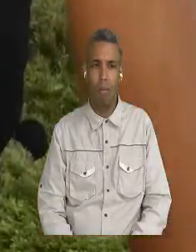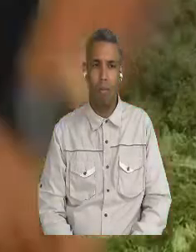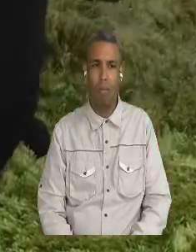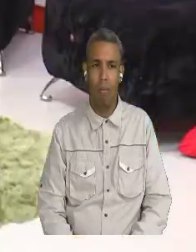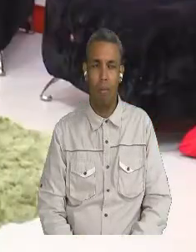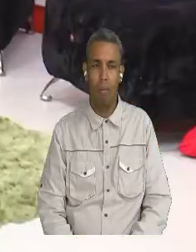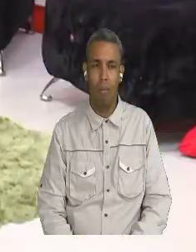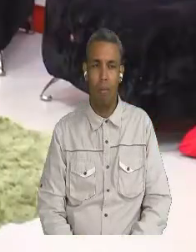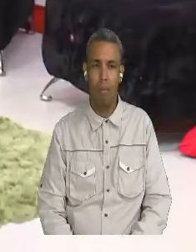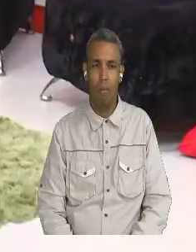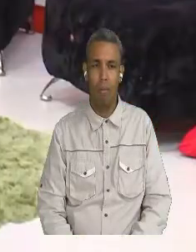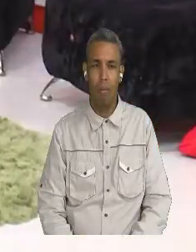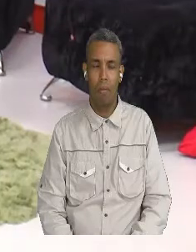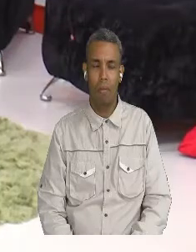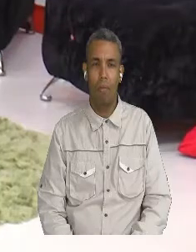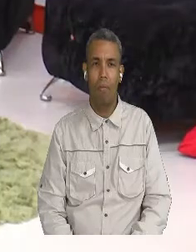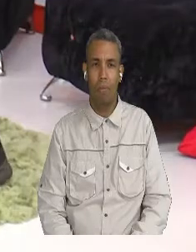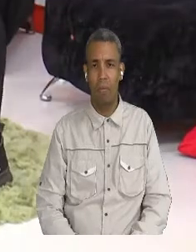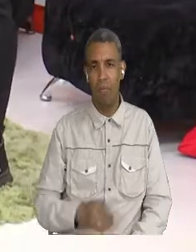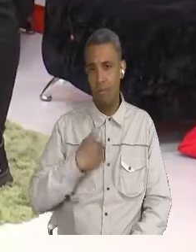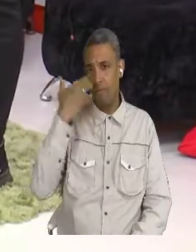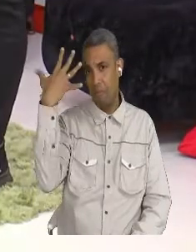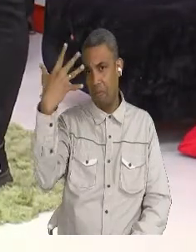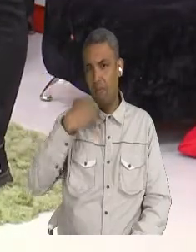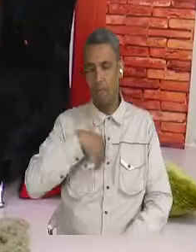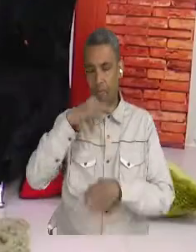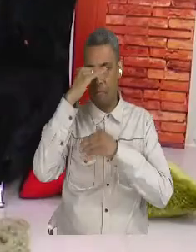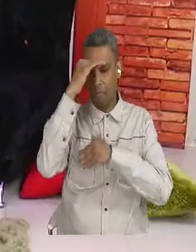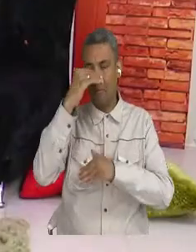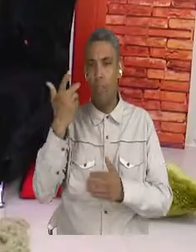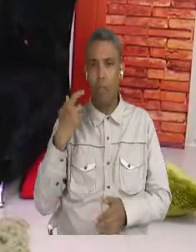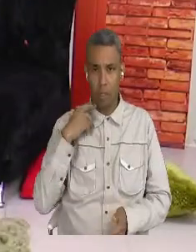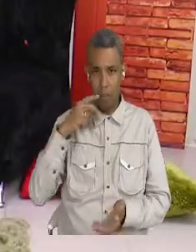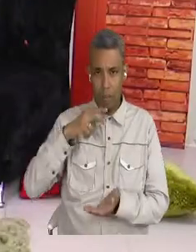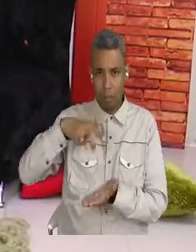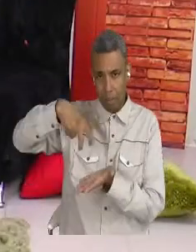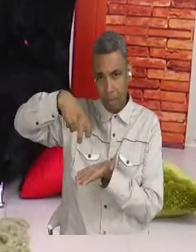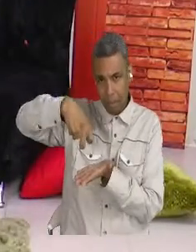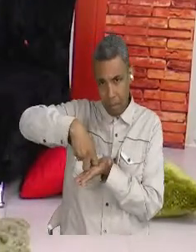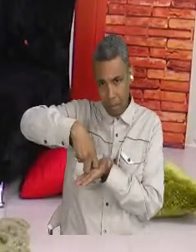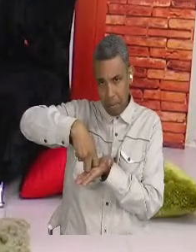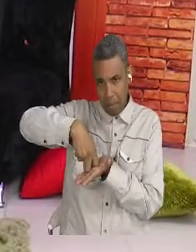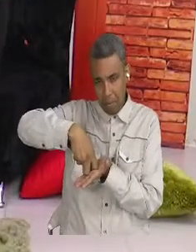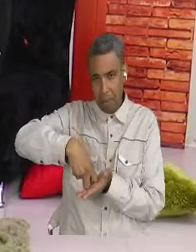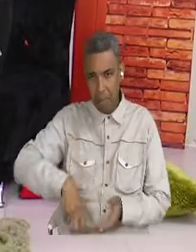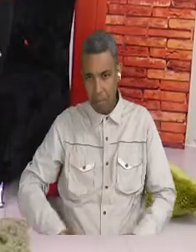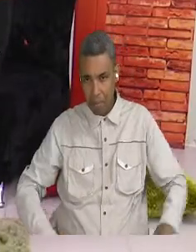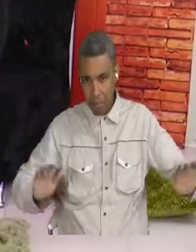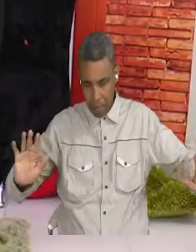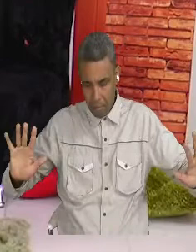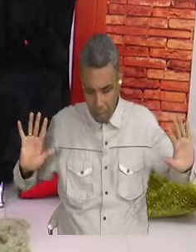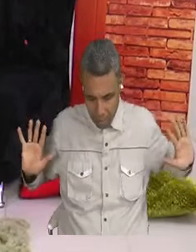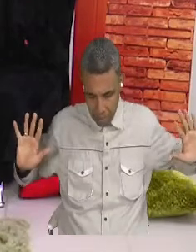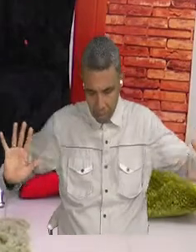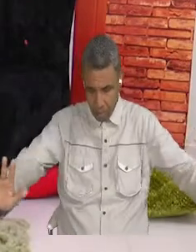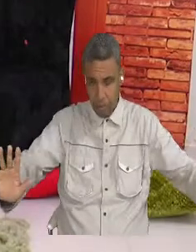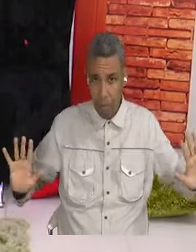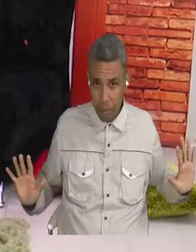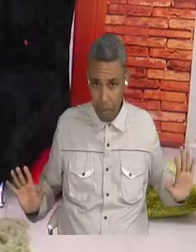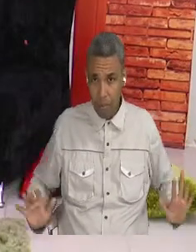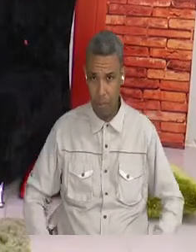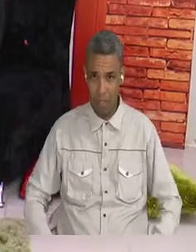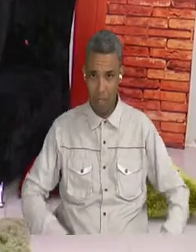3, 4, 5. Ahí están las 5 flexiones. Entonces, lo básico, arrodillados. Cuando la persona empieza a iniciar, ya cuando la persona empieza a tomar fuerza en sus